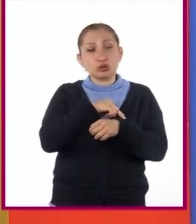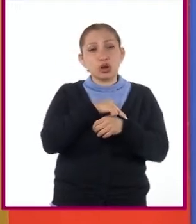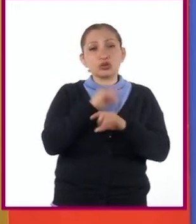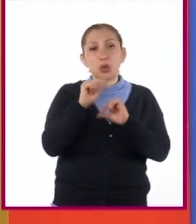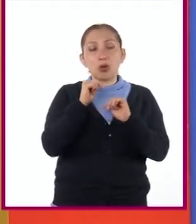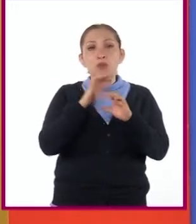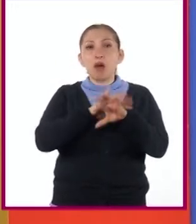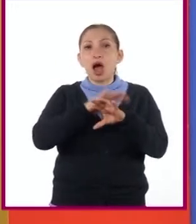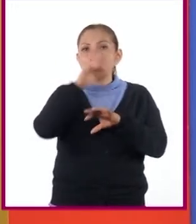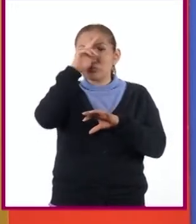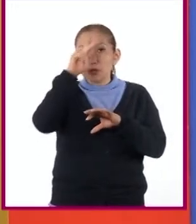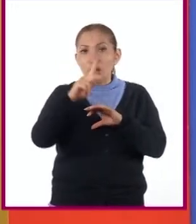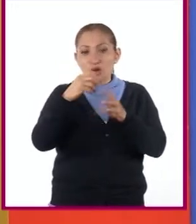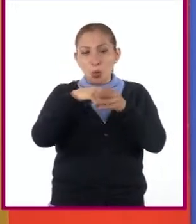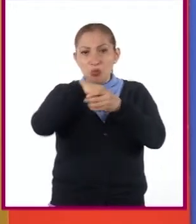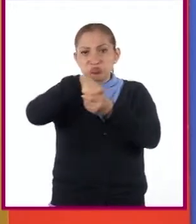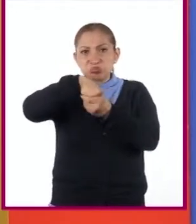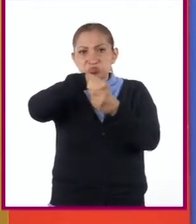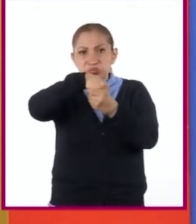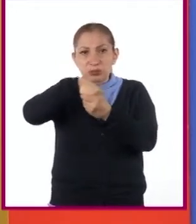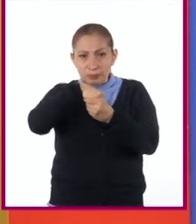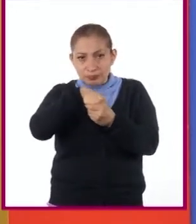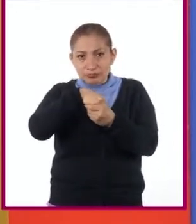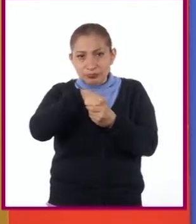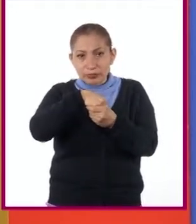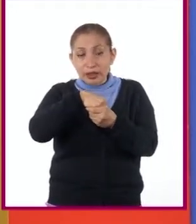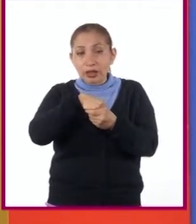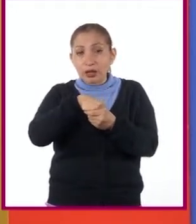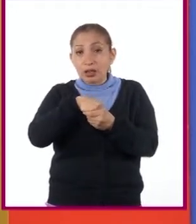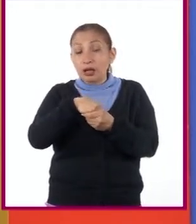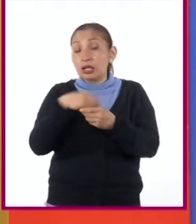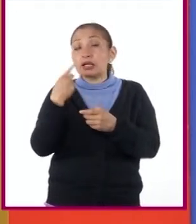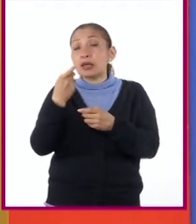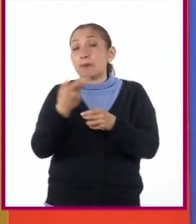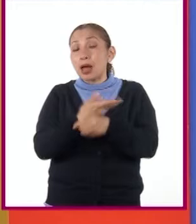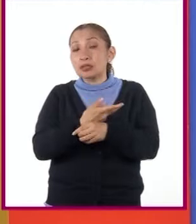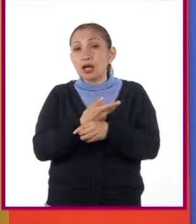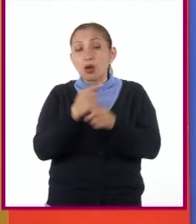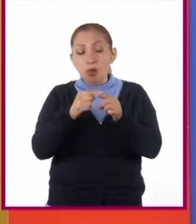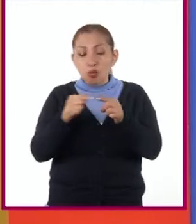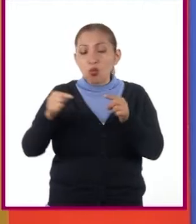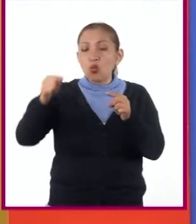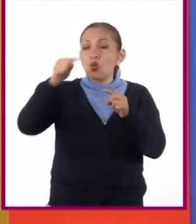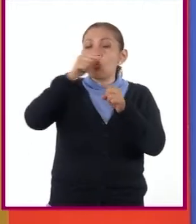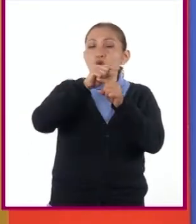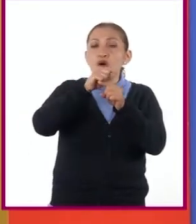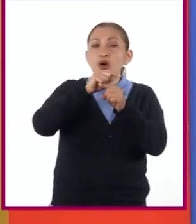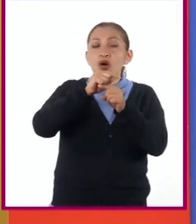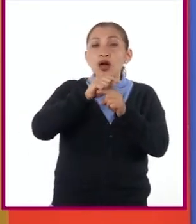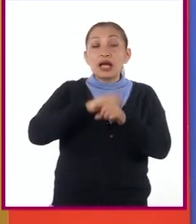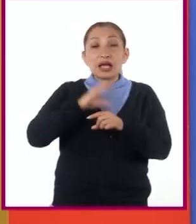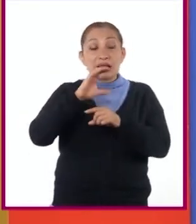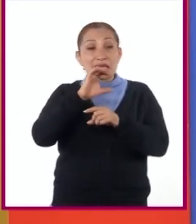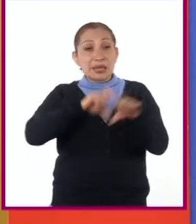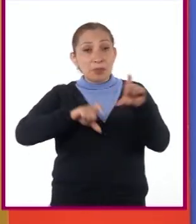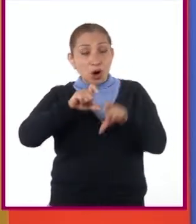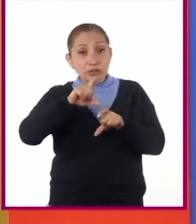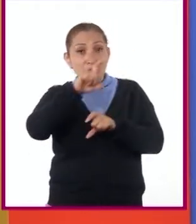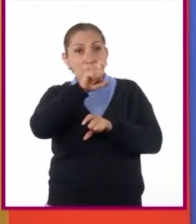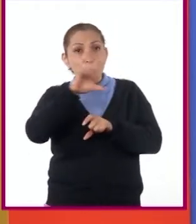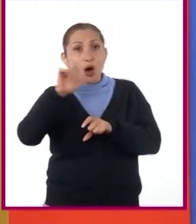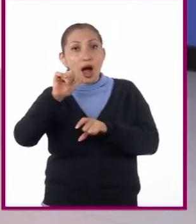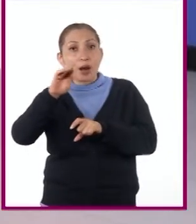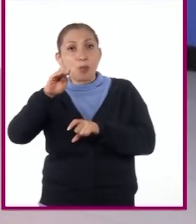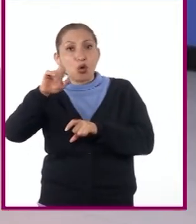hemos acelerado su concentración, alterando de esta forma los ciclos biogeoquímicos como el ciclo del agua o del